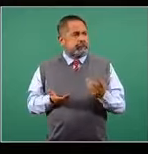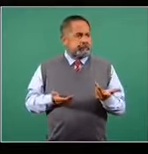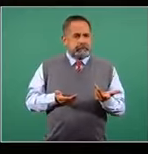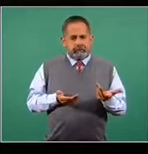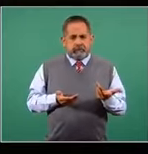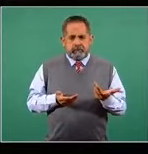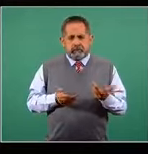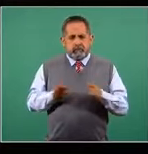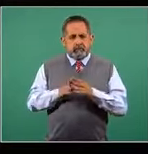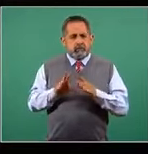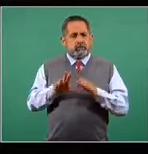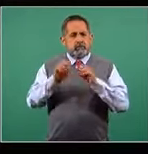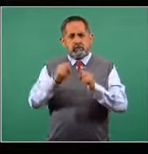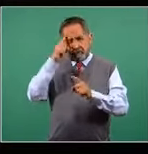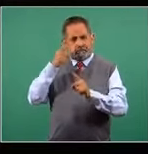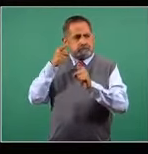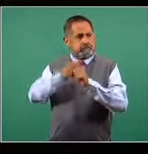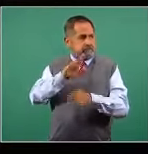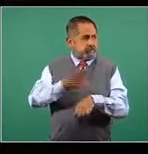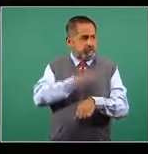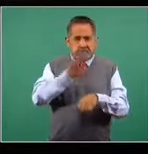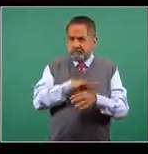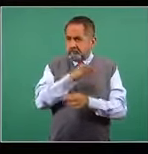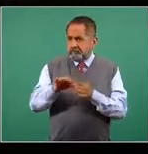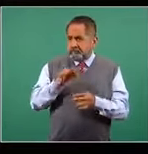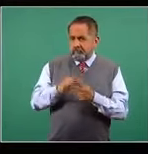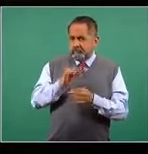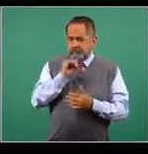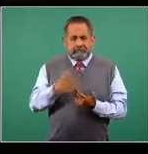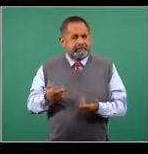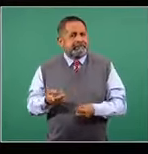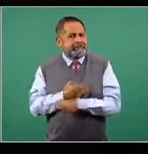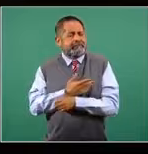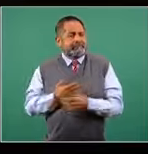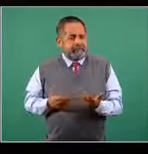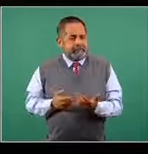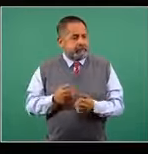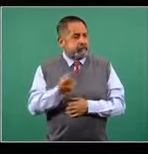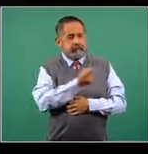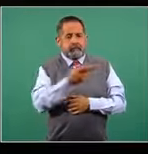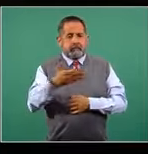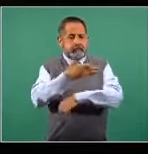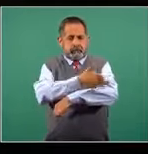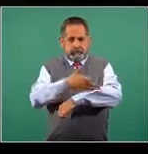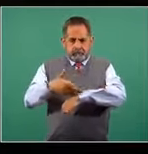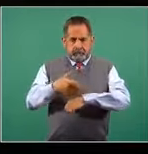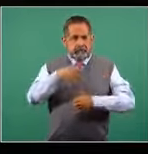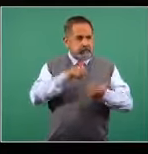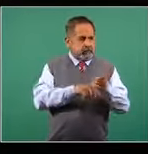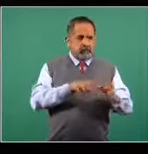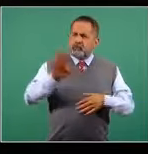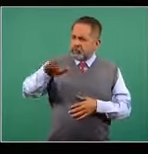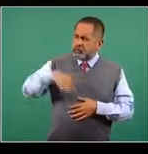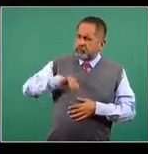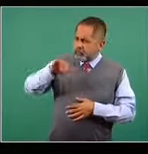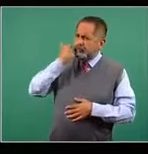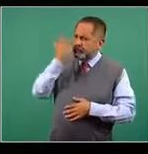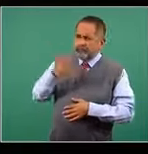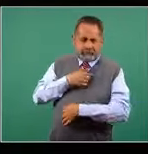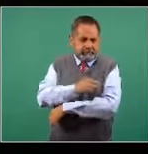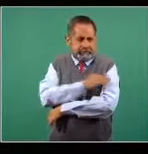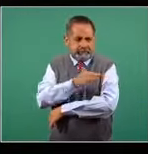todo, no se alcanzaron las metas, señaló usted. ¿Qué pasará en el caso donde familias ahora sí quieran vacunar a sus